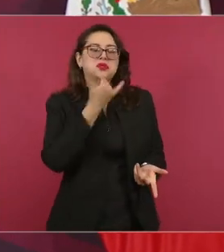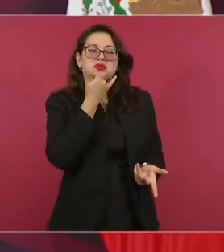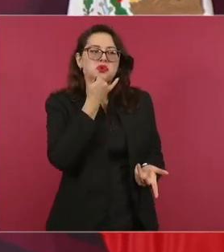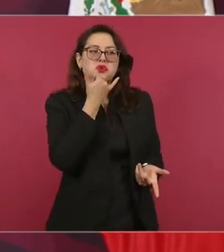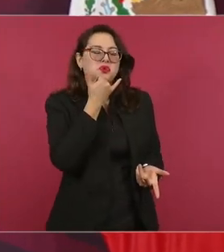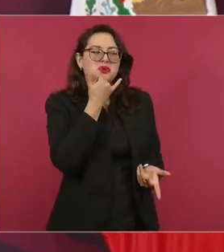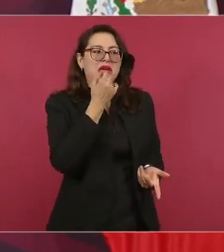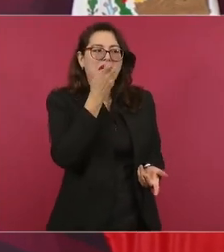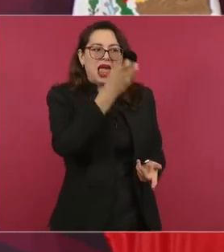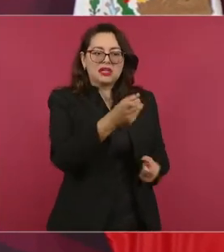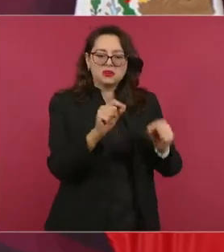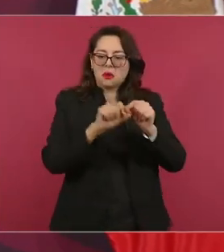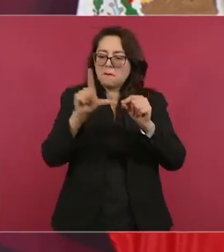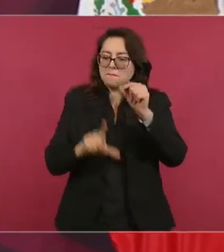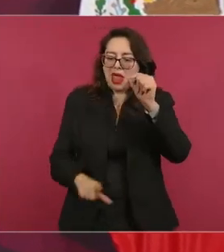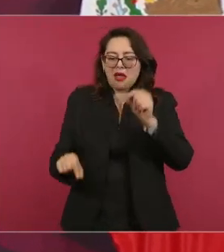ofendieron,